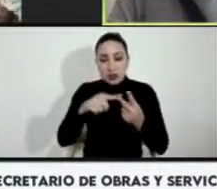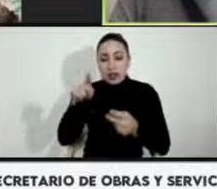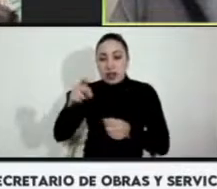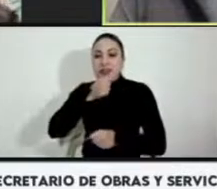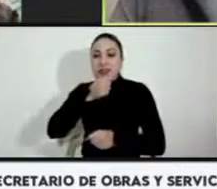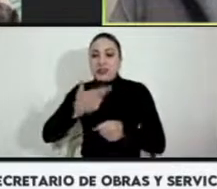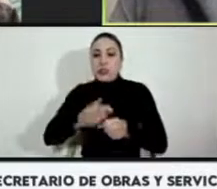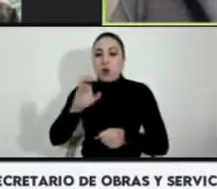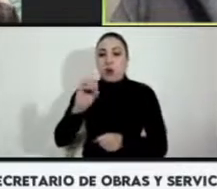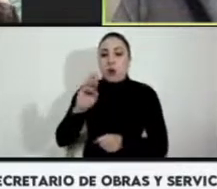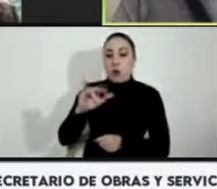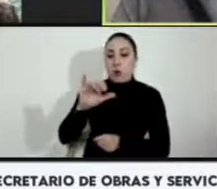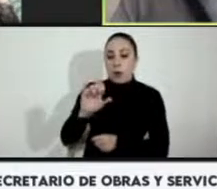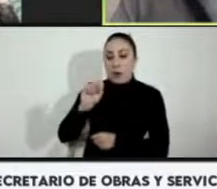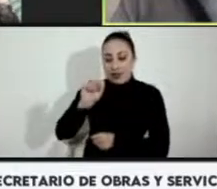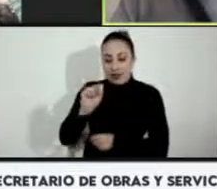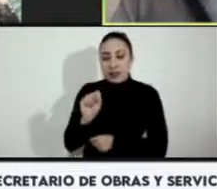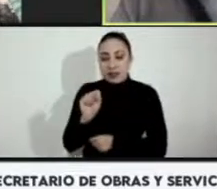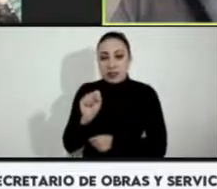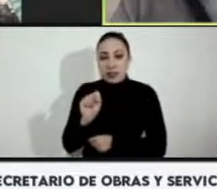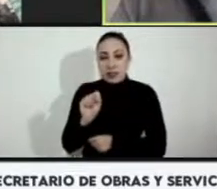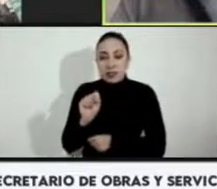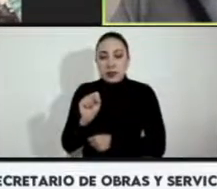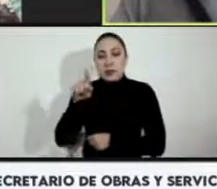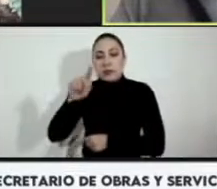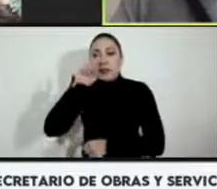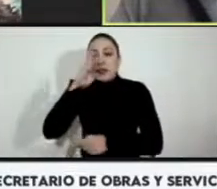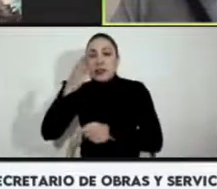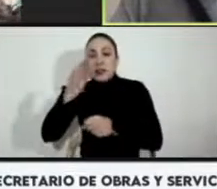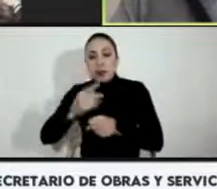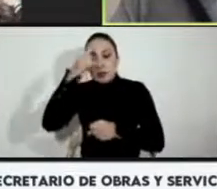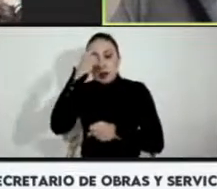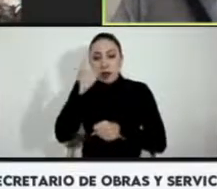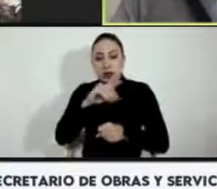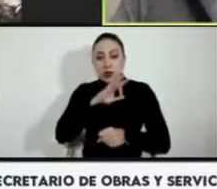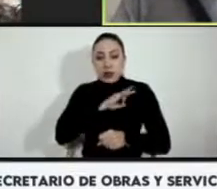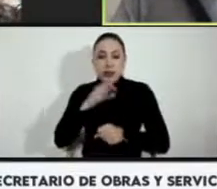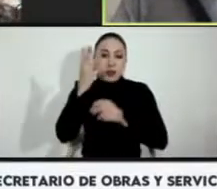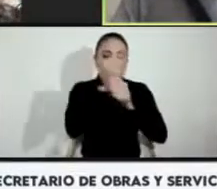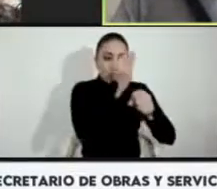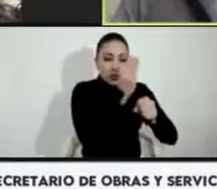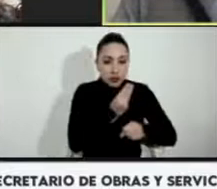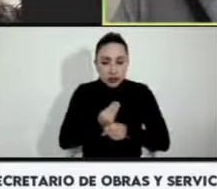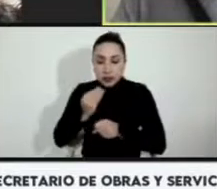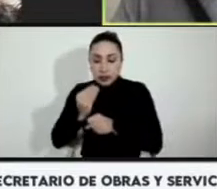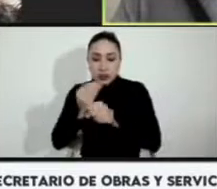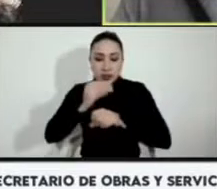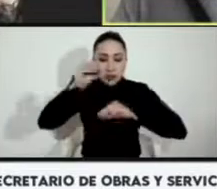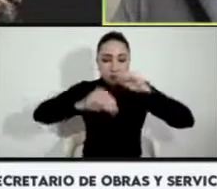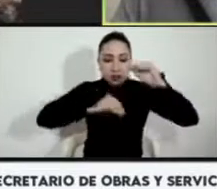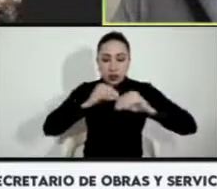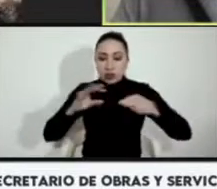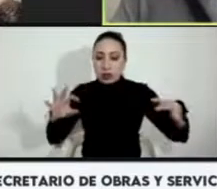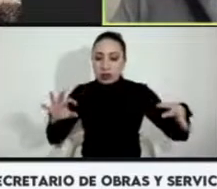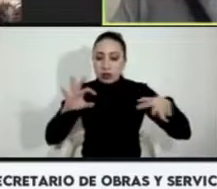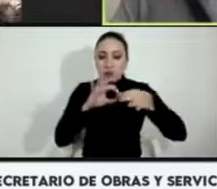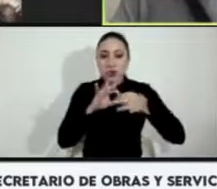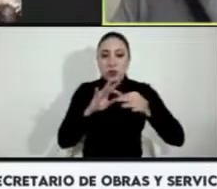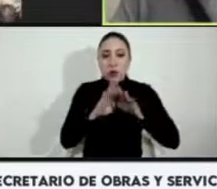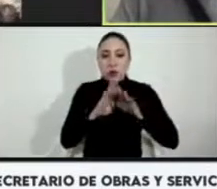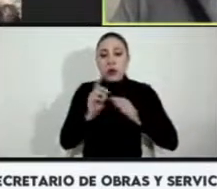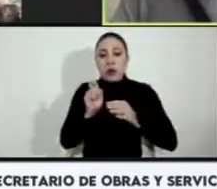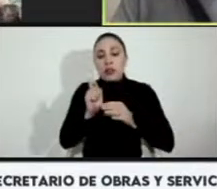y Servicios le corresponde en el despacho de las materias relativas a la normatividad de obras públicas,